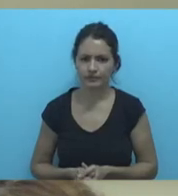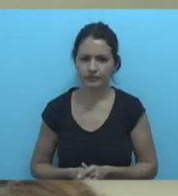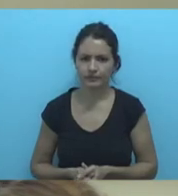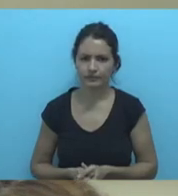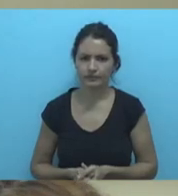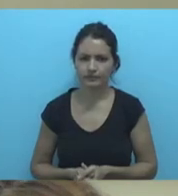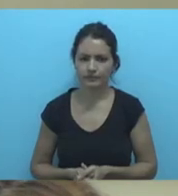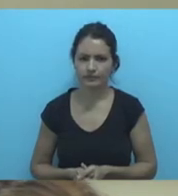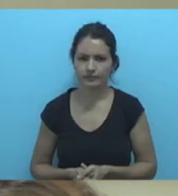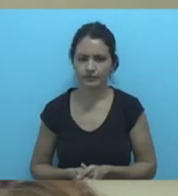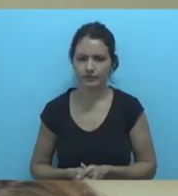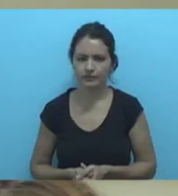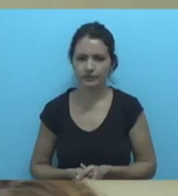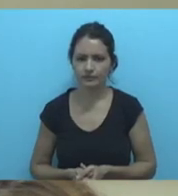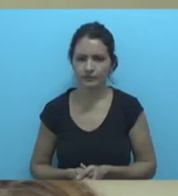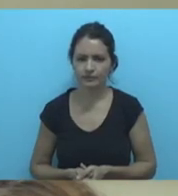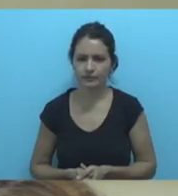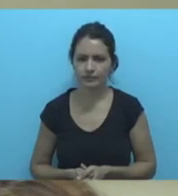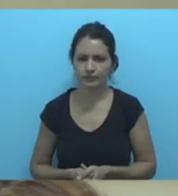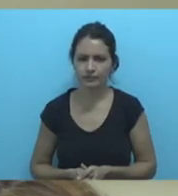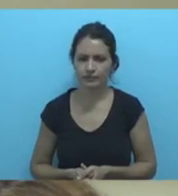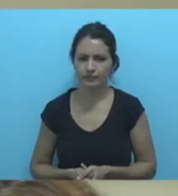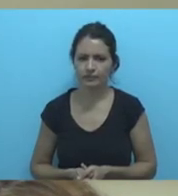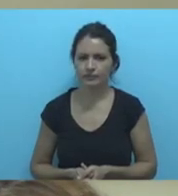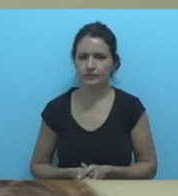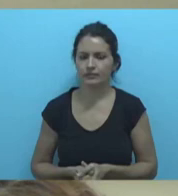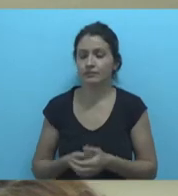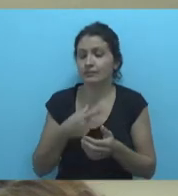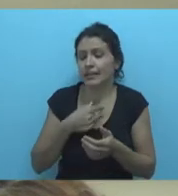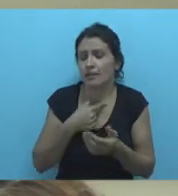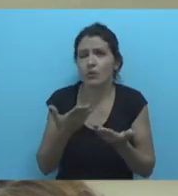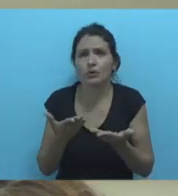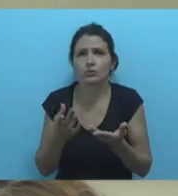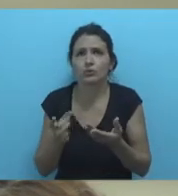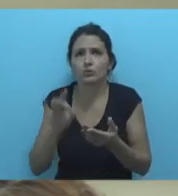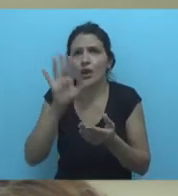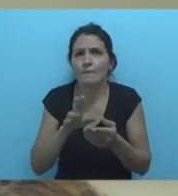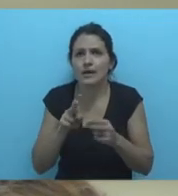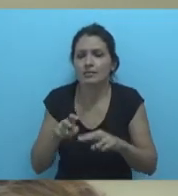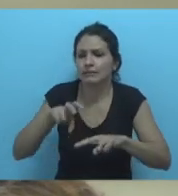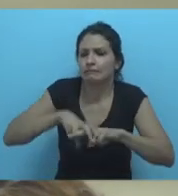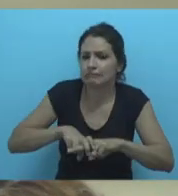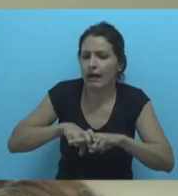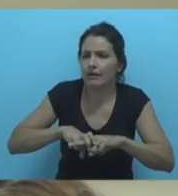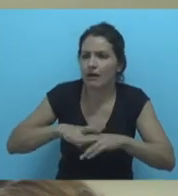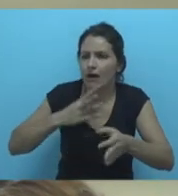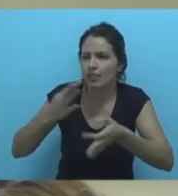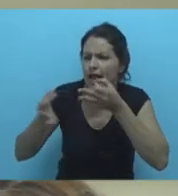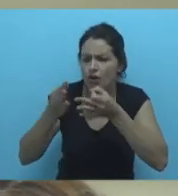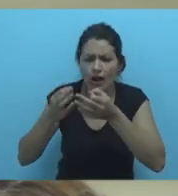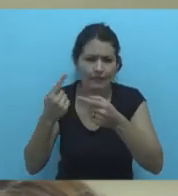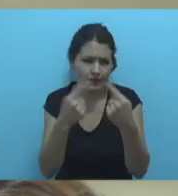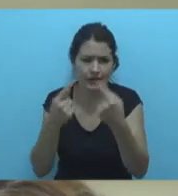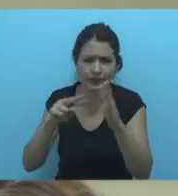de Transporte el día de ayer, con una intención clara de poder sentarnos a dialogar sobre distintas inquietudes